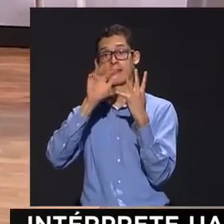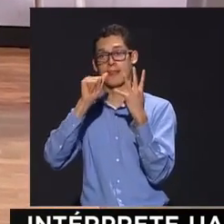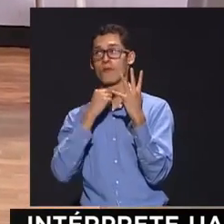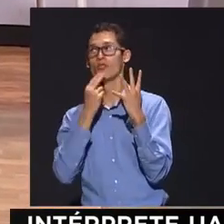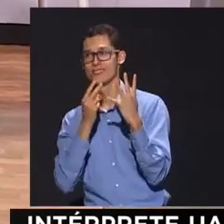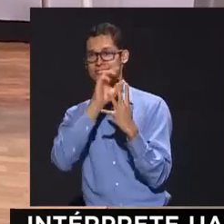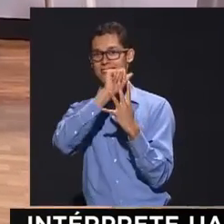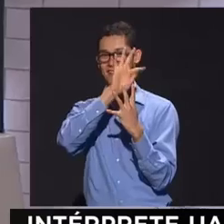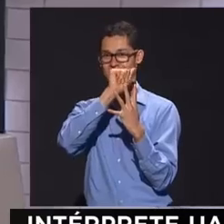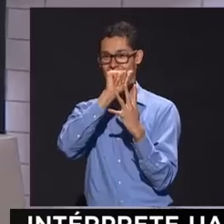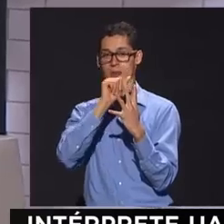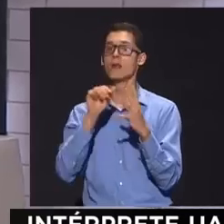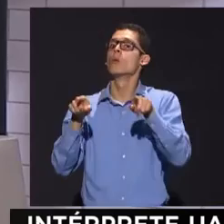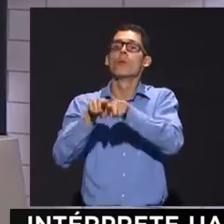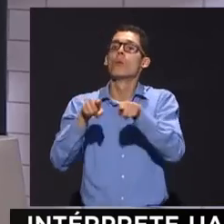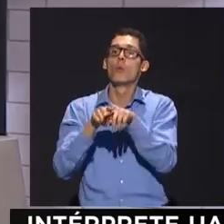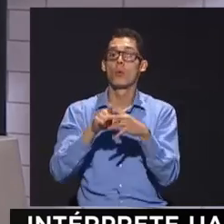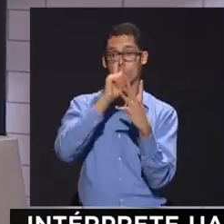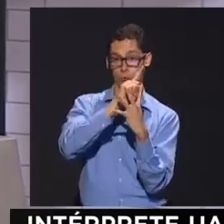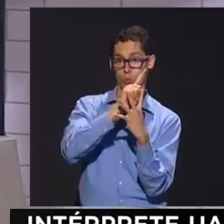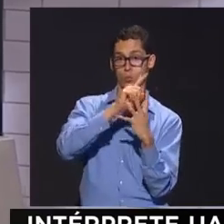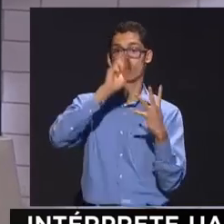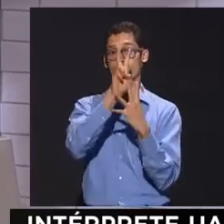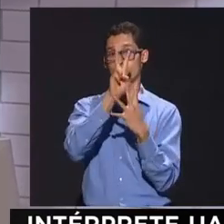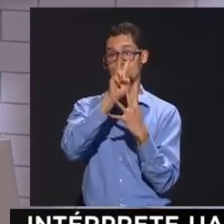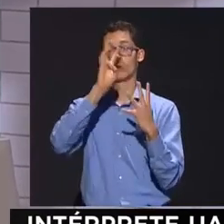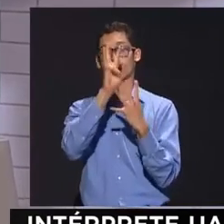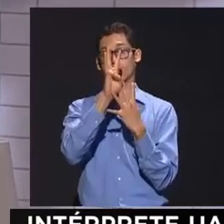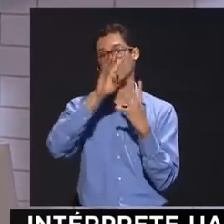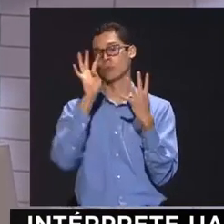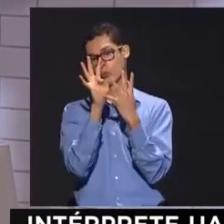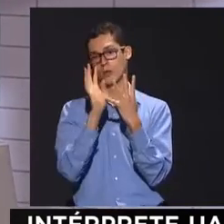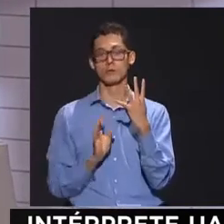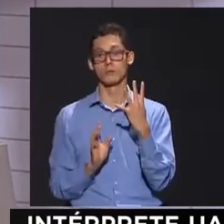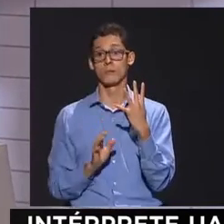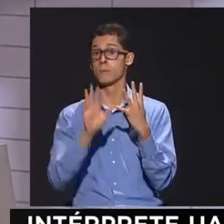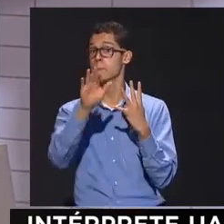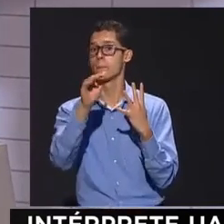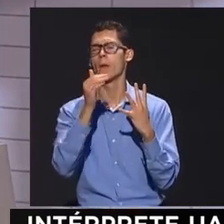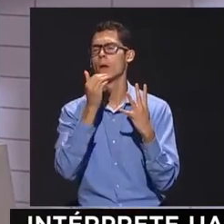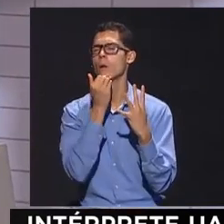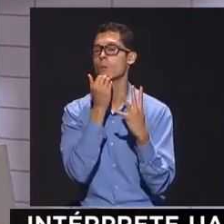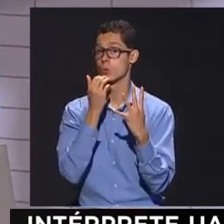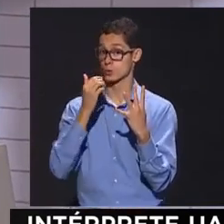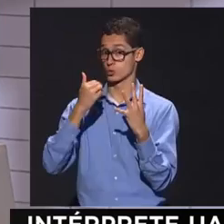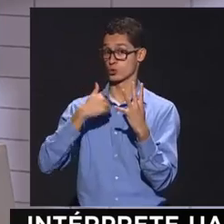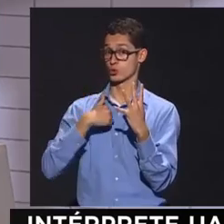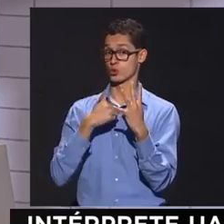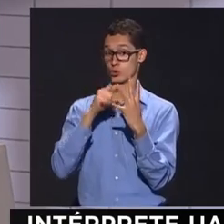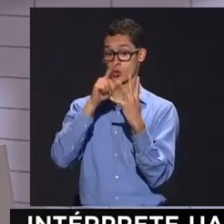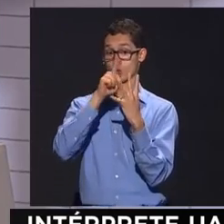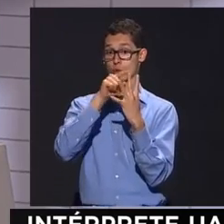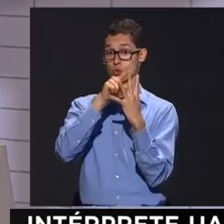estaba que sería lo mismo que decir 1 2 3 y 4 pero si yo quiero que ese sonido dure dos